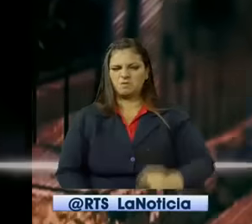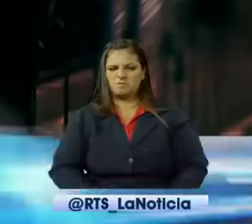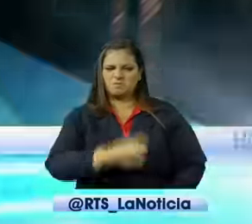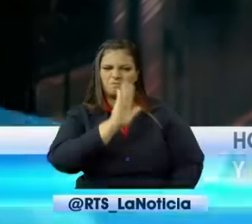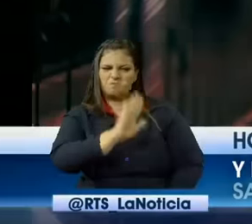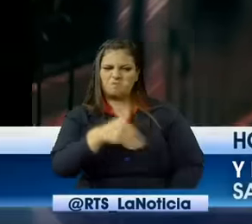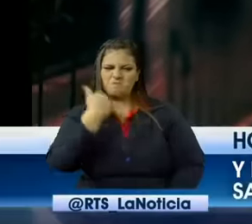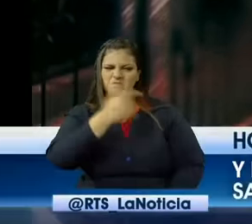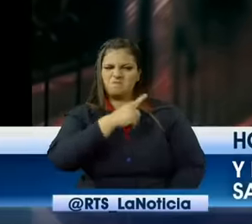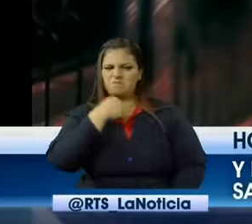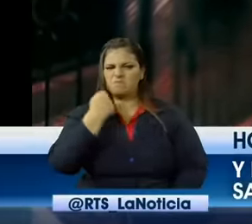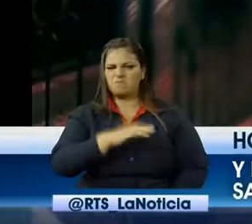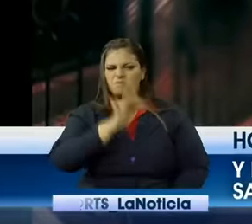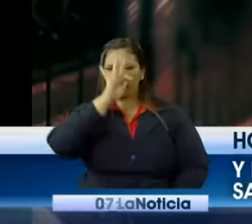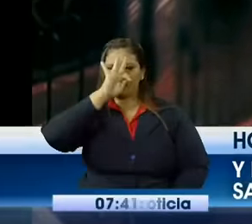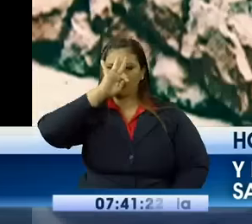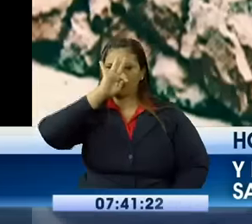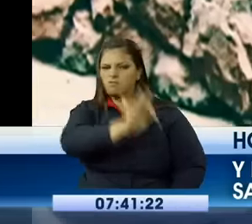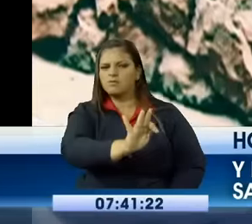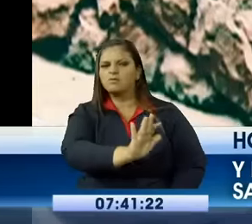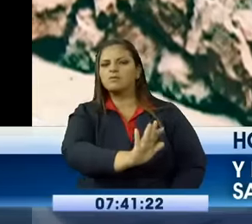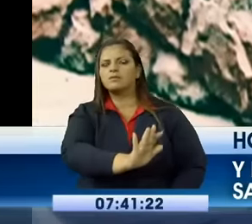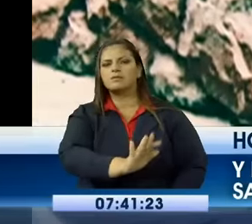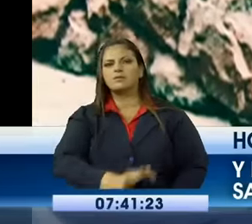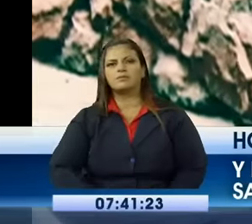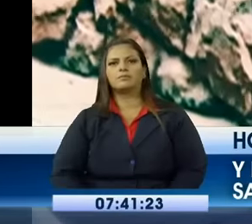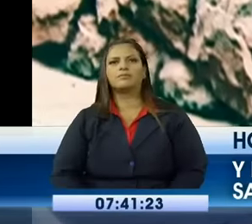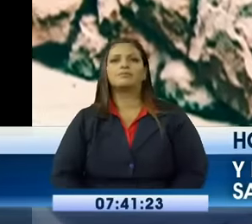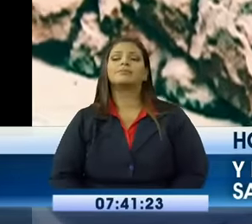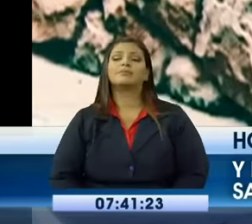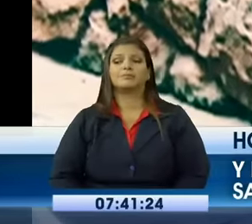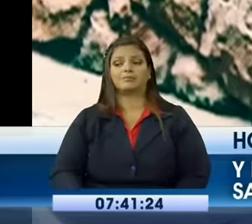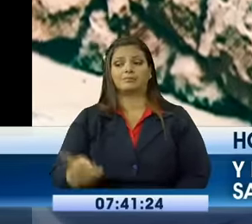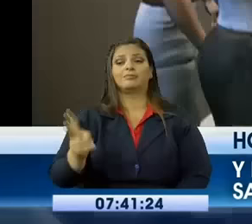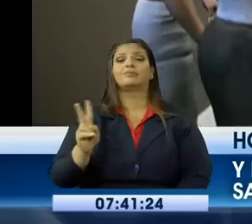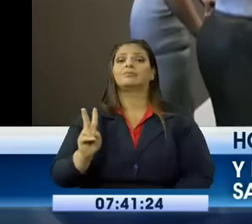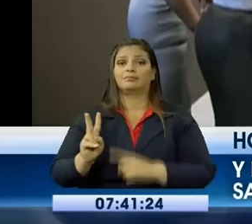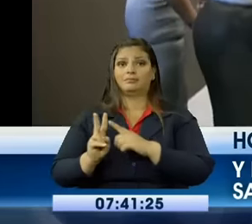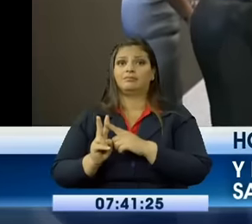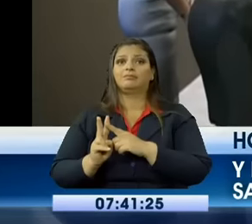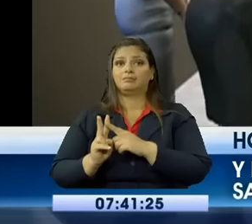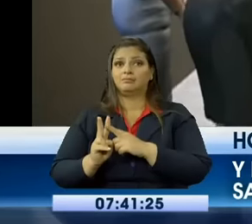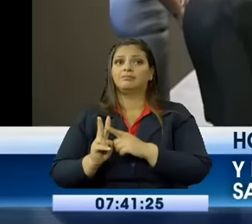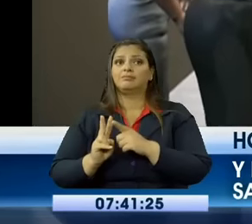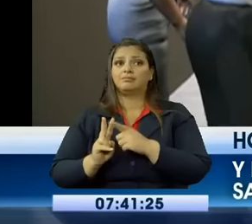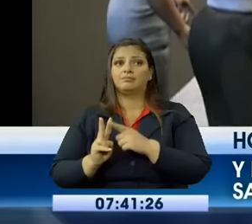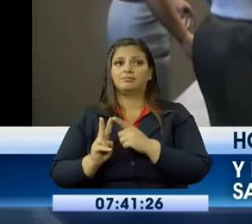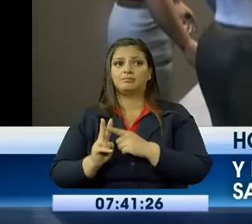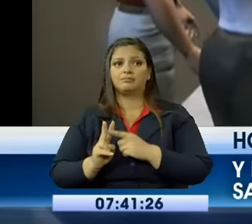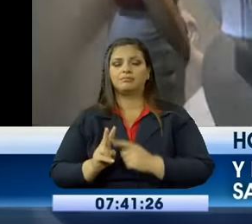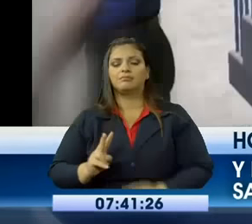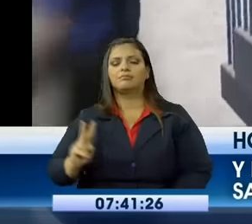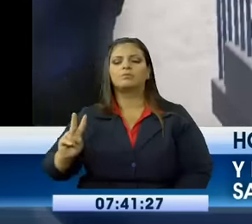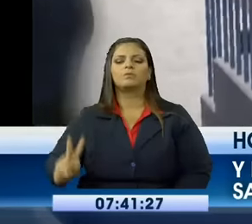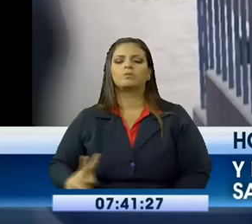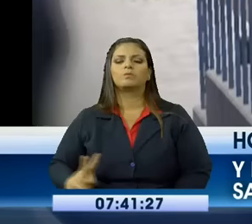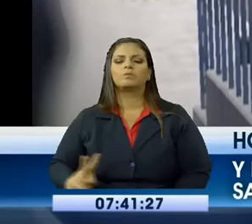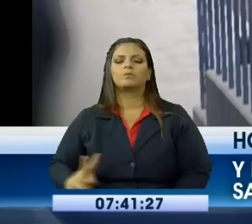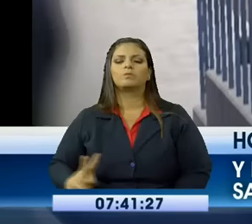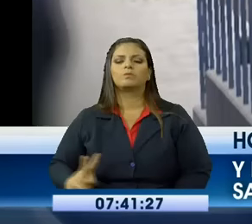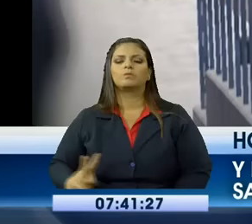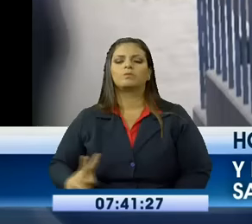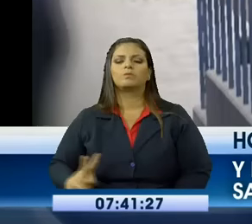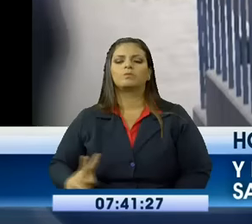su integridad y aparentemente pretendieron cumplirla esa noche. El uno vino, entró de una a